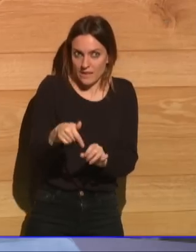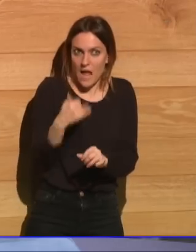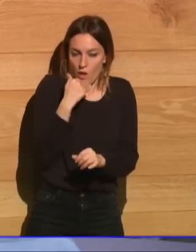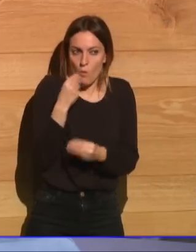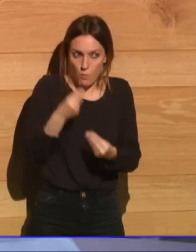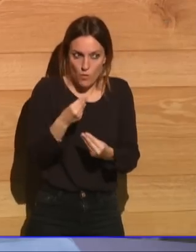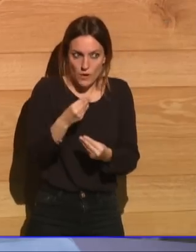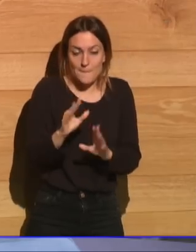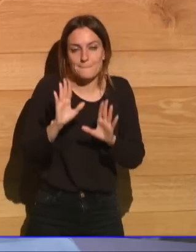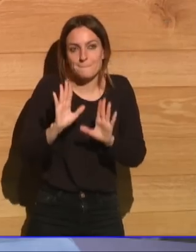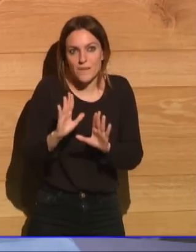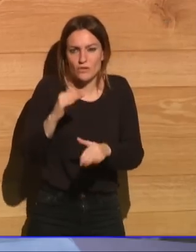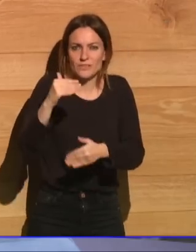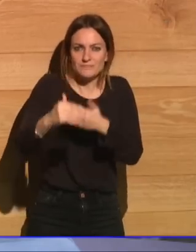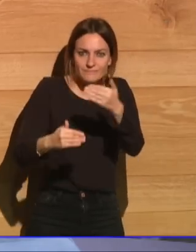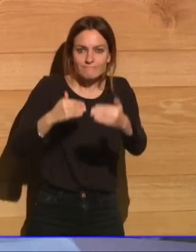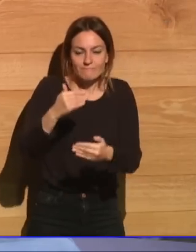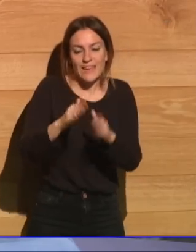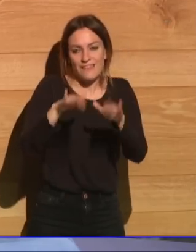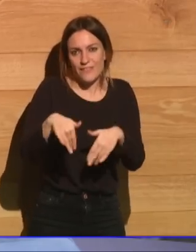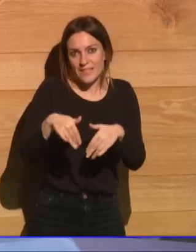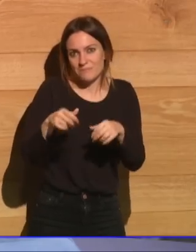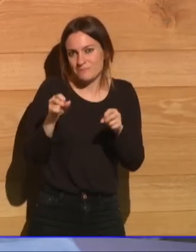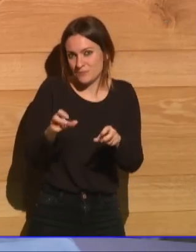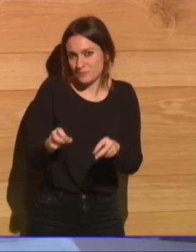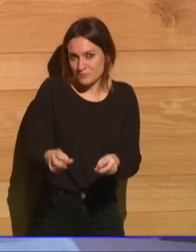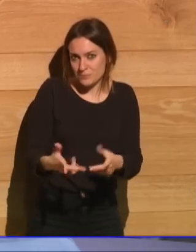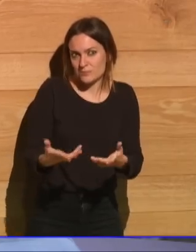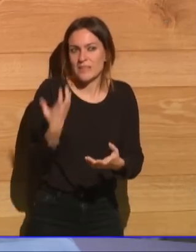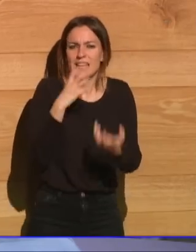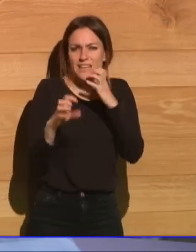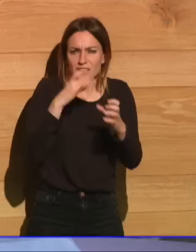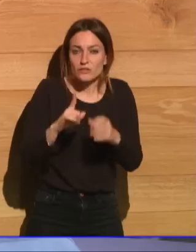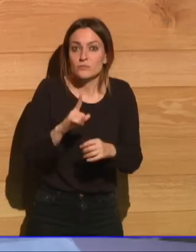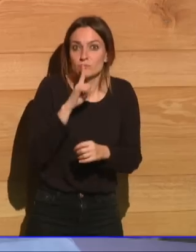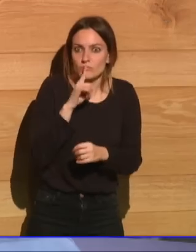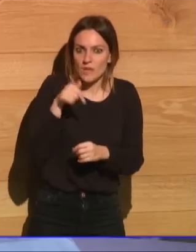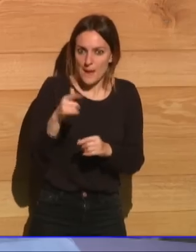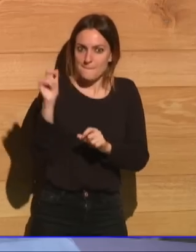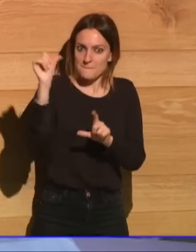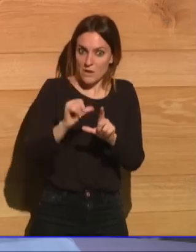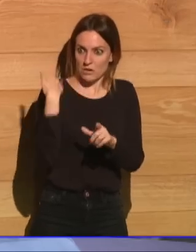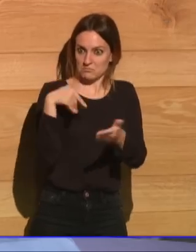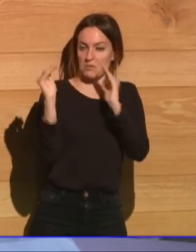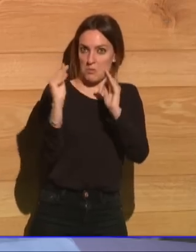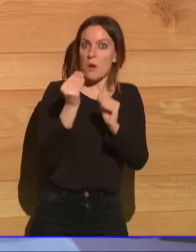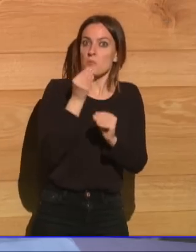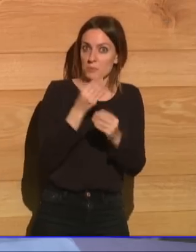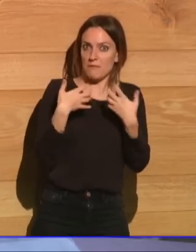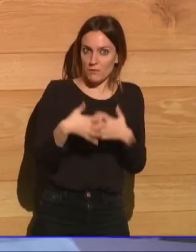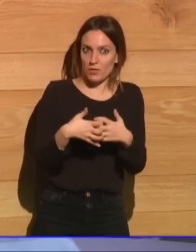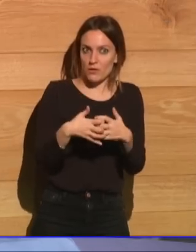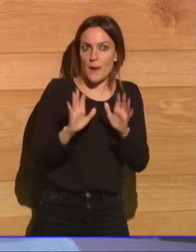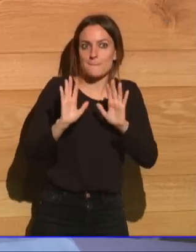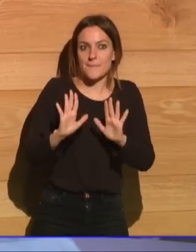como una aguantado gran... también el paso del tiempo. Claro, y que... Los gritos del silencio son películas que en su momento sí funcionaron muy bien. Claro, y todavía